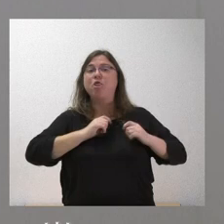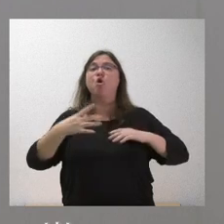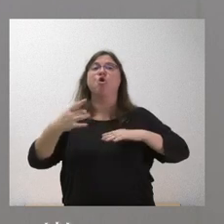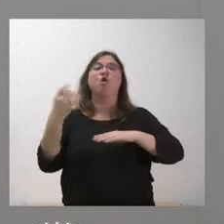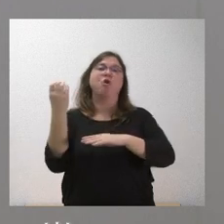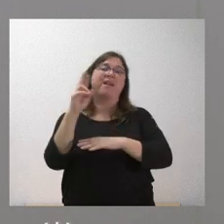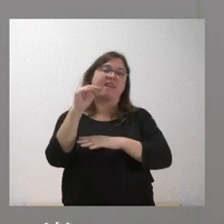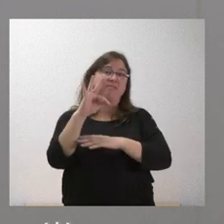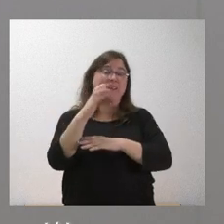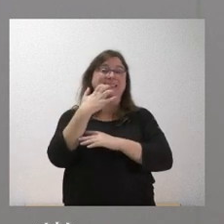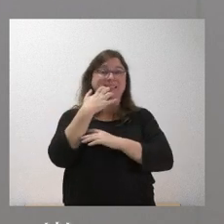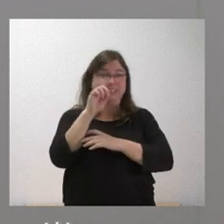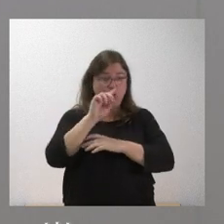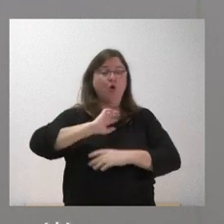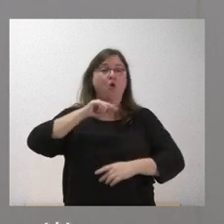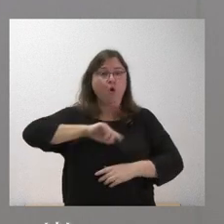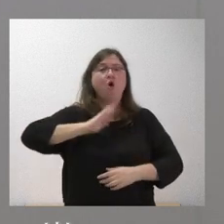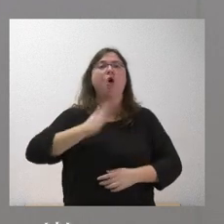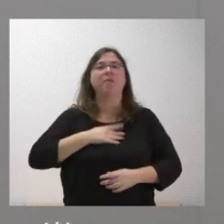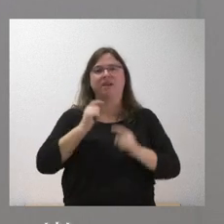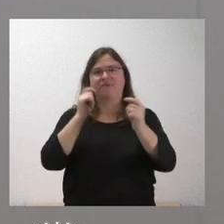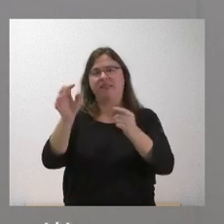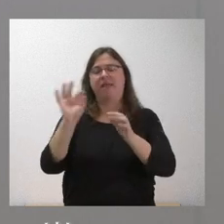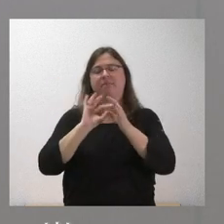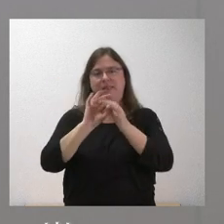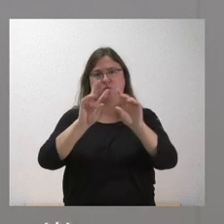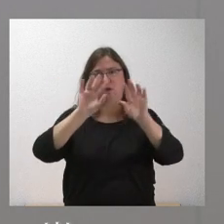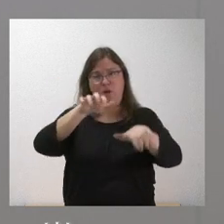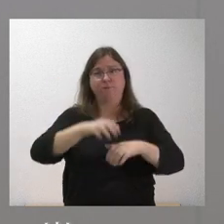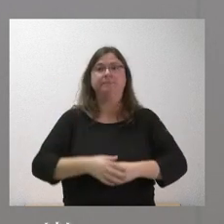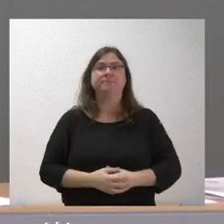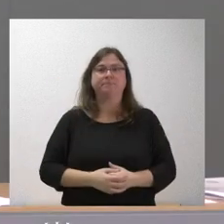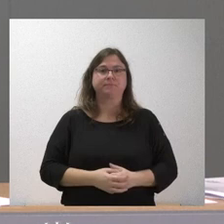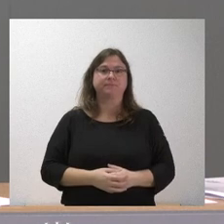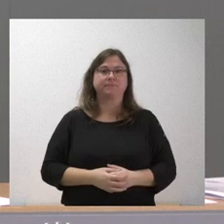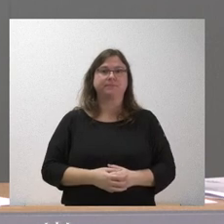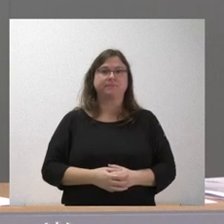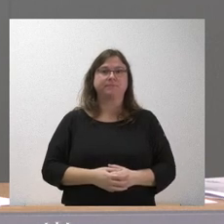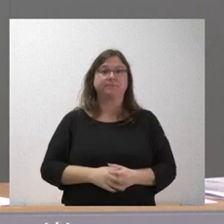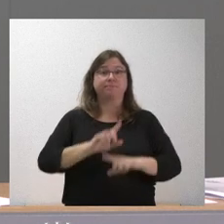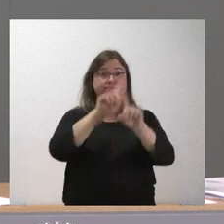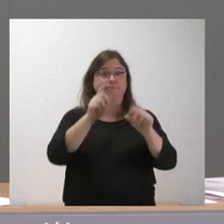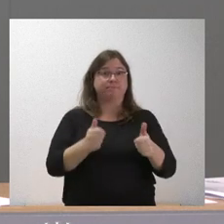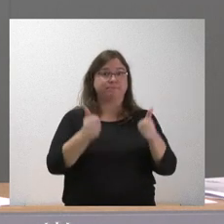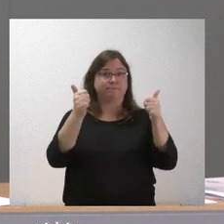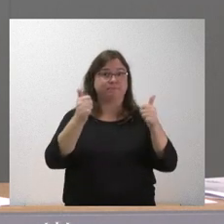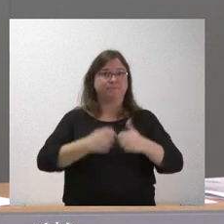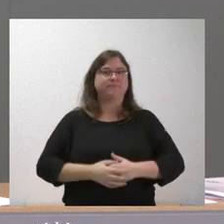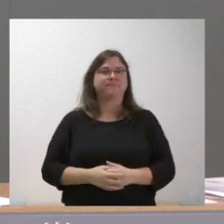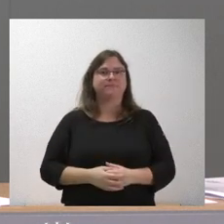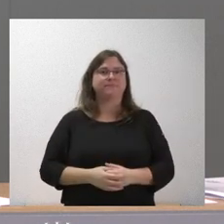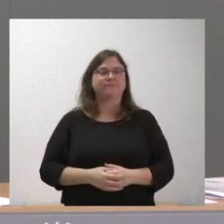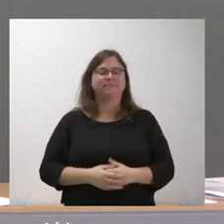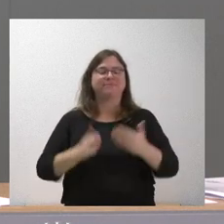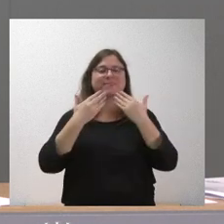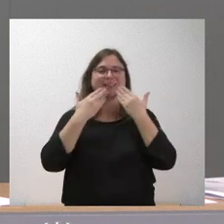hoy o mañana mismo Pues le ofreceremos el dato relativo a su provincia alguna pregunta más pues